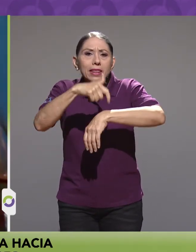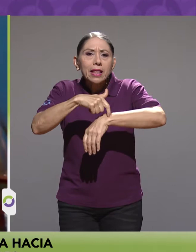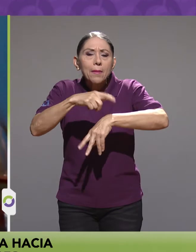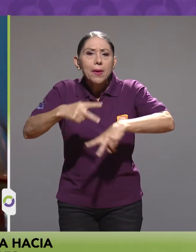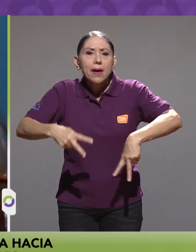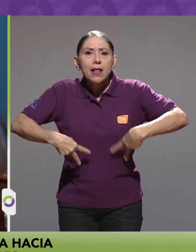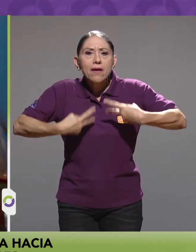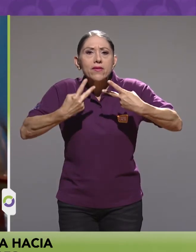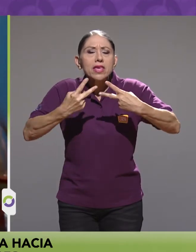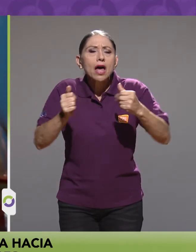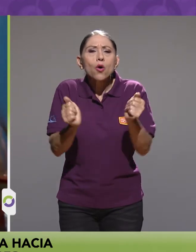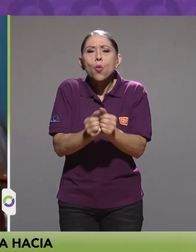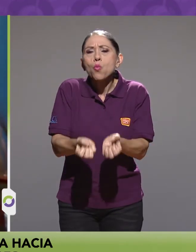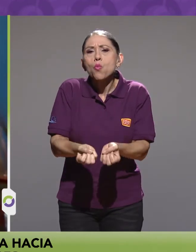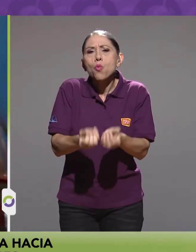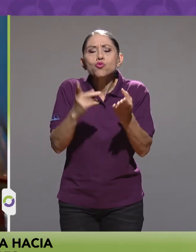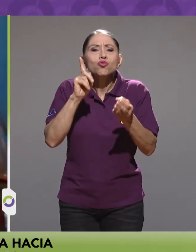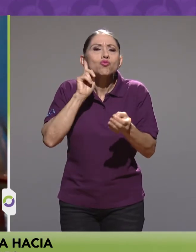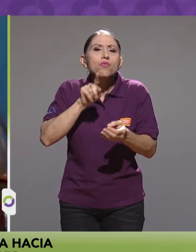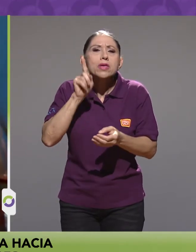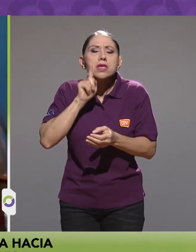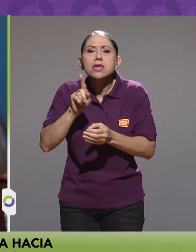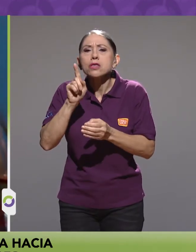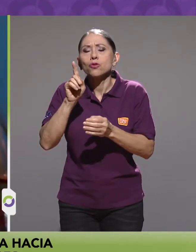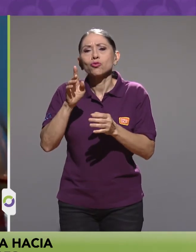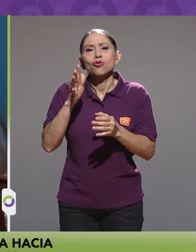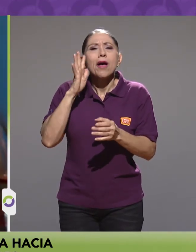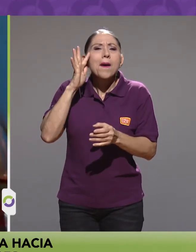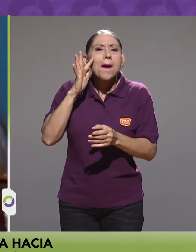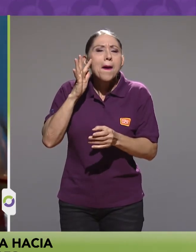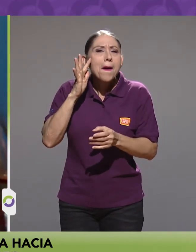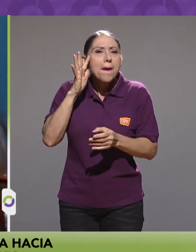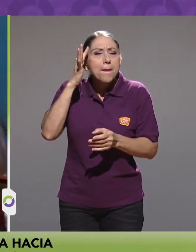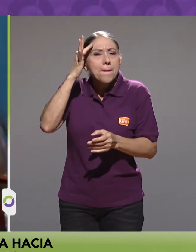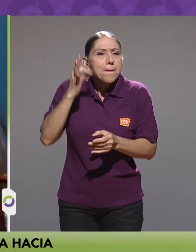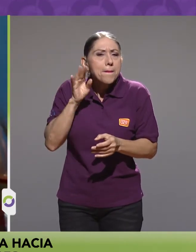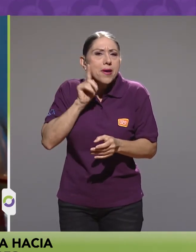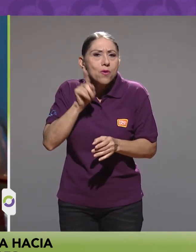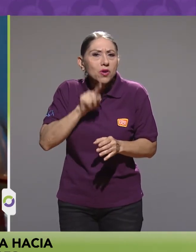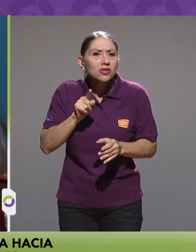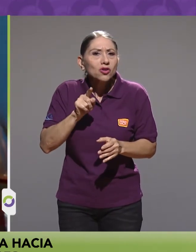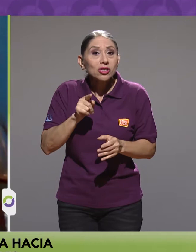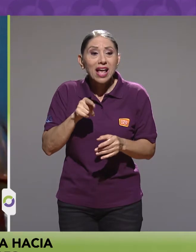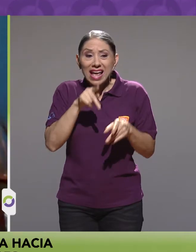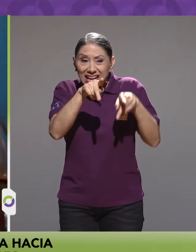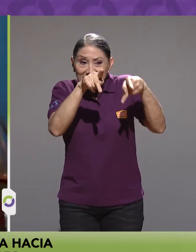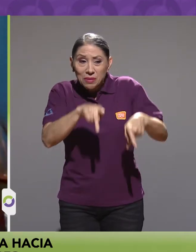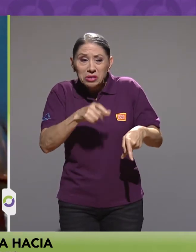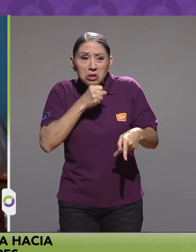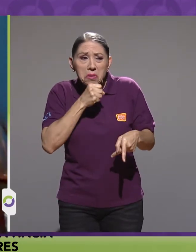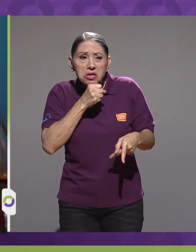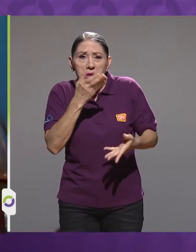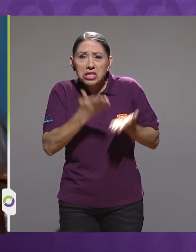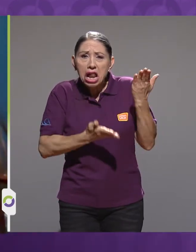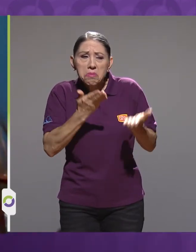vida cargada de mitos y de prejuicios. Entonces, mejor me deshago de la persona adulta mayor que quizá no me está aportando